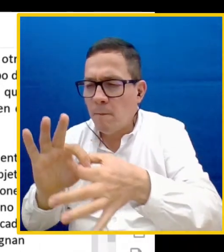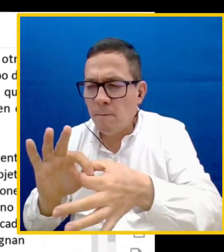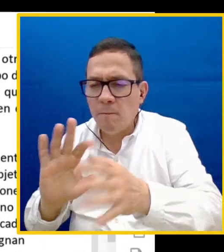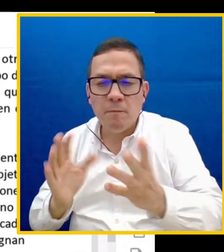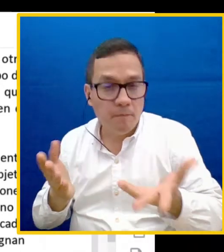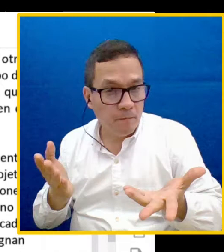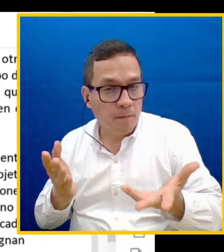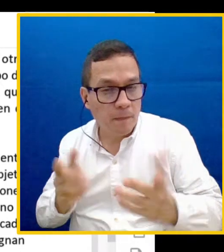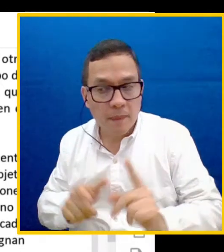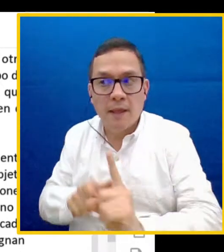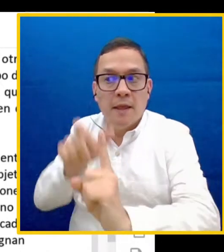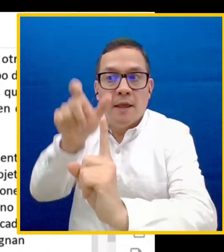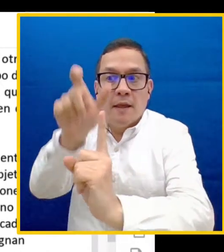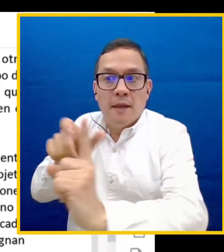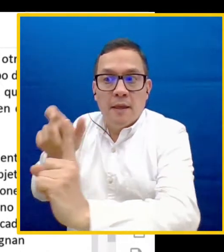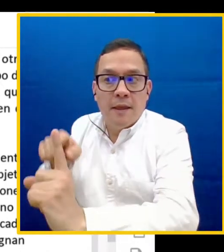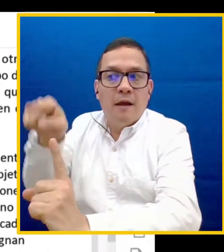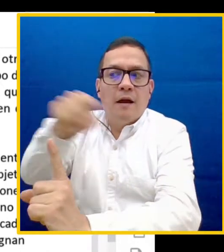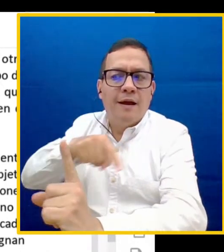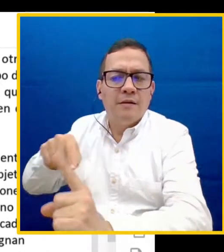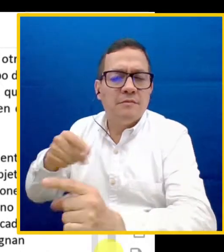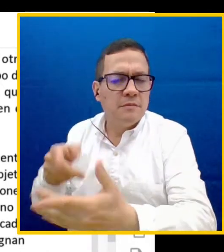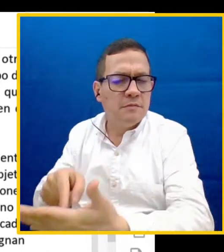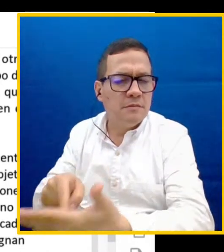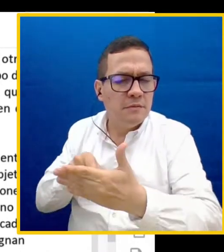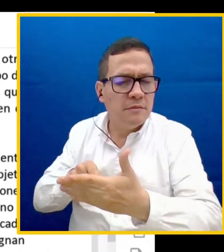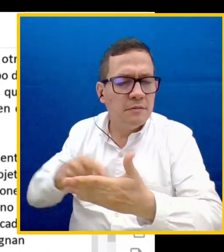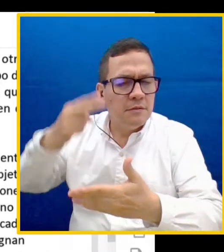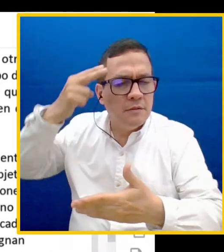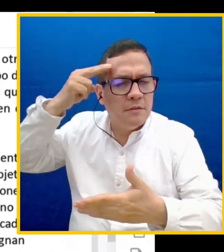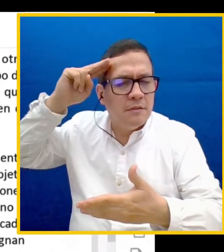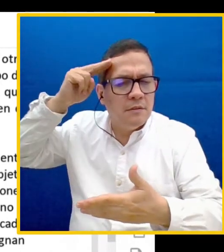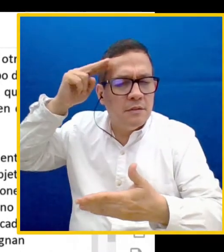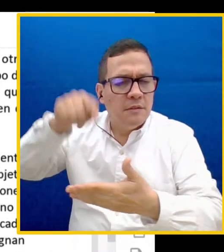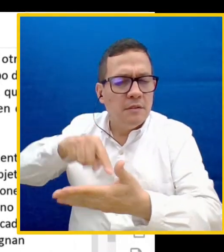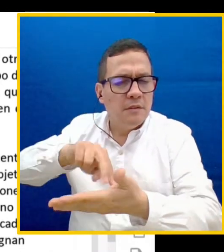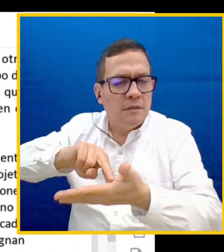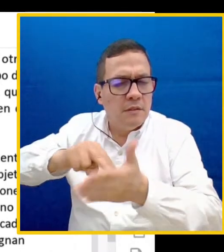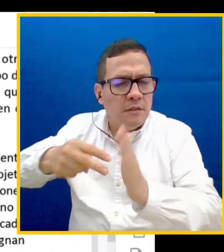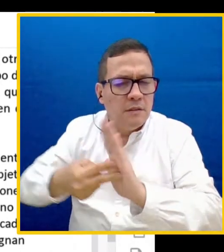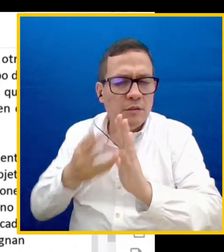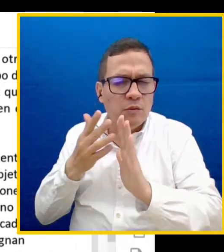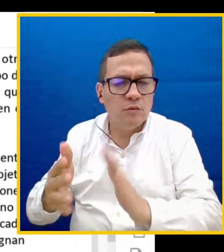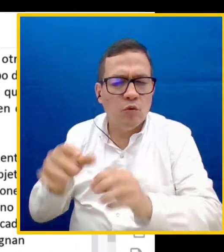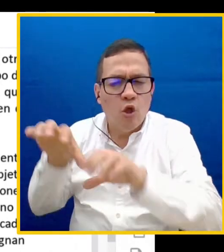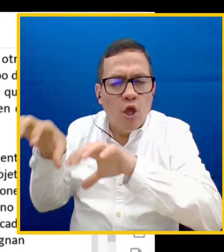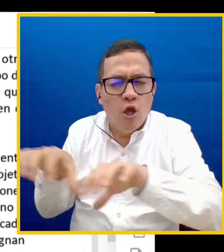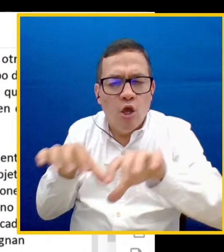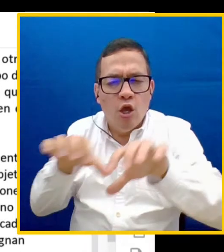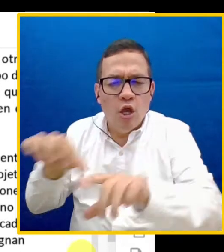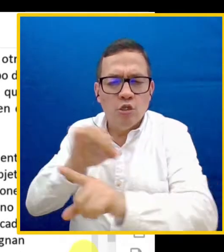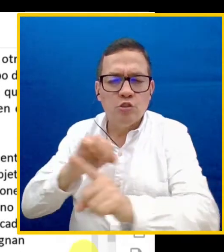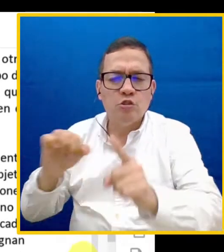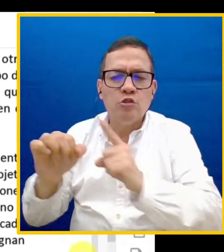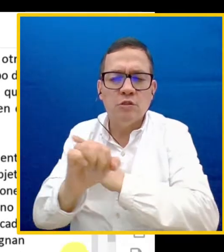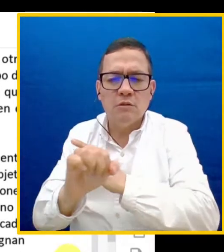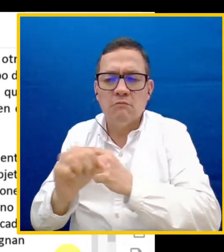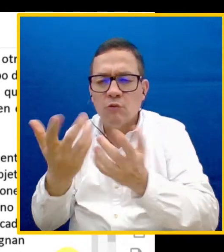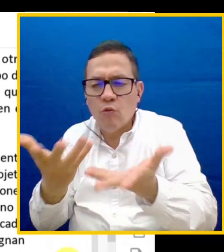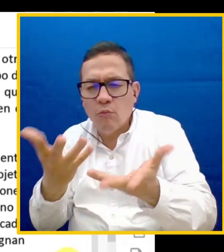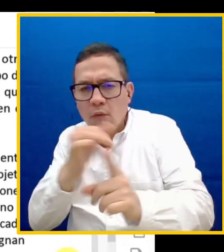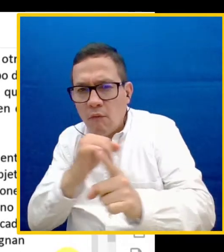los que dan significado a los fenómenos sociales, los que le asignan valor socialmente